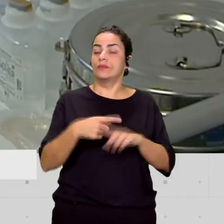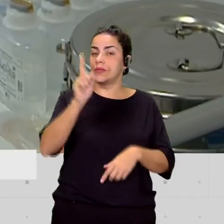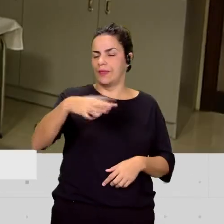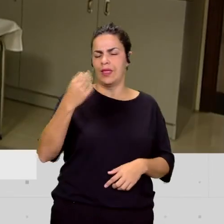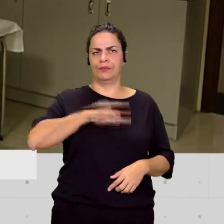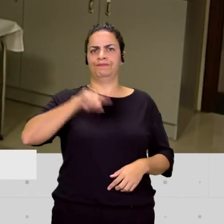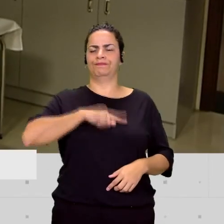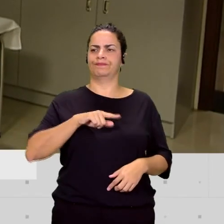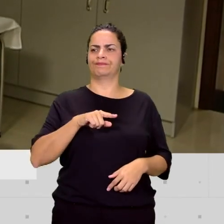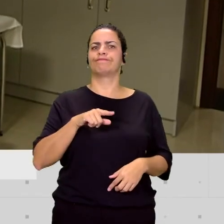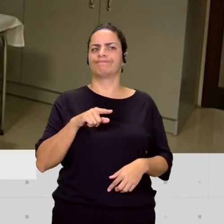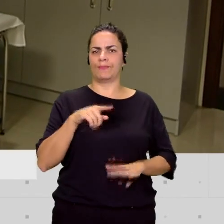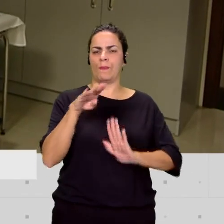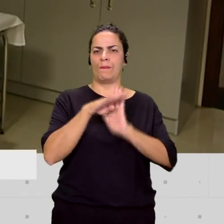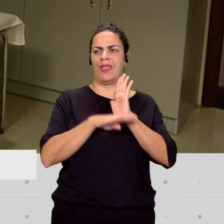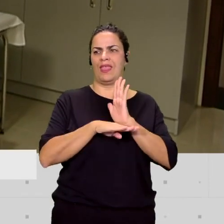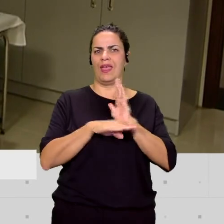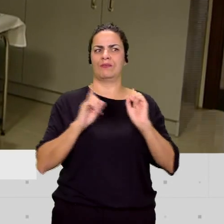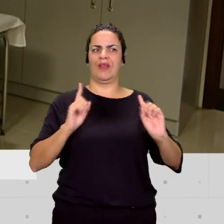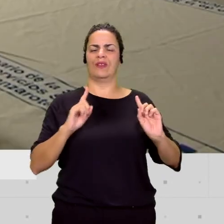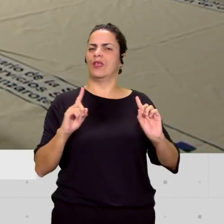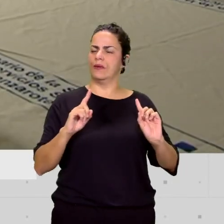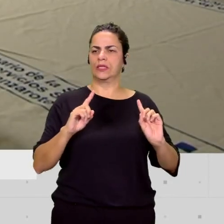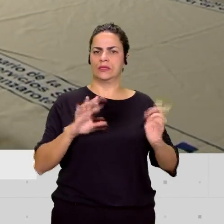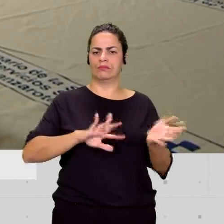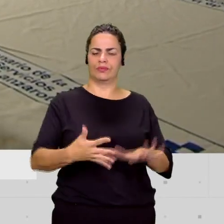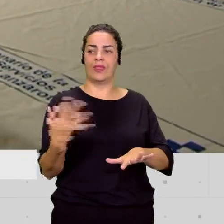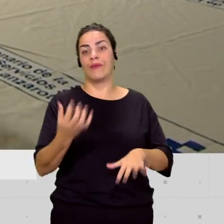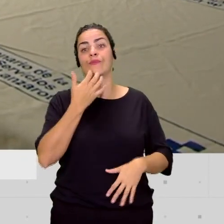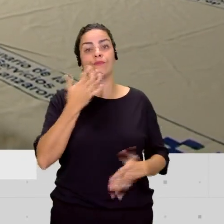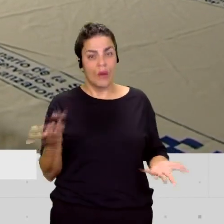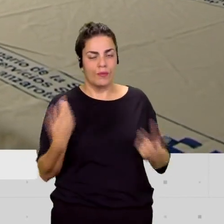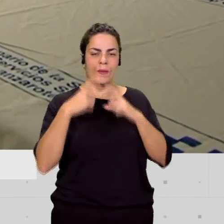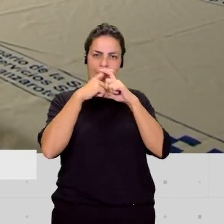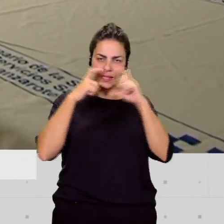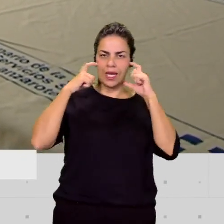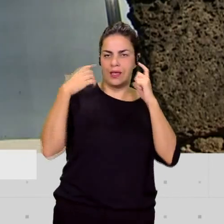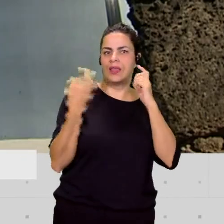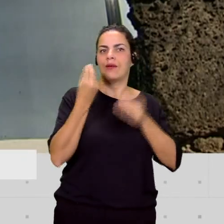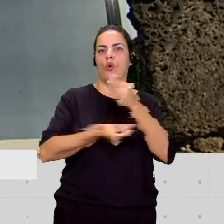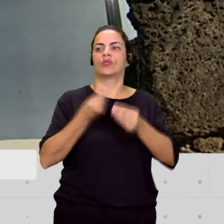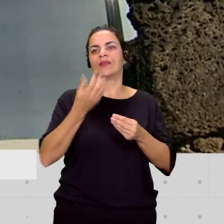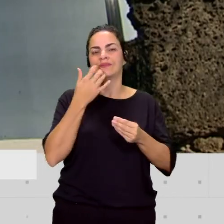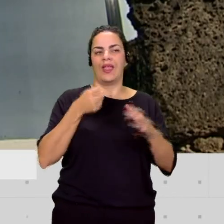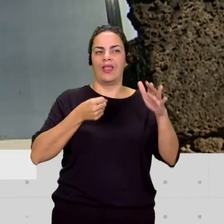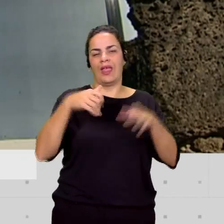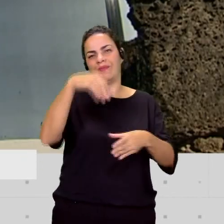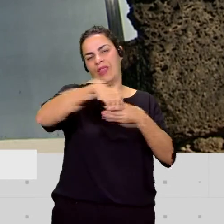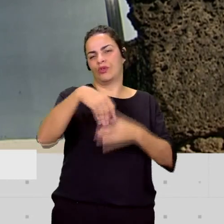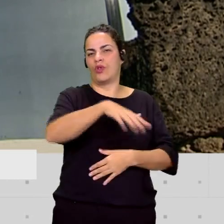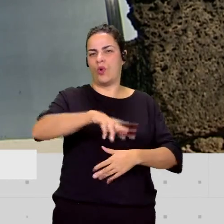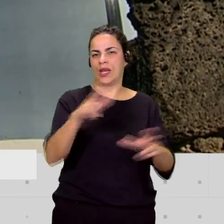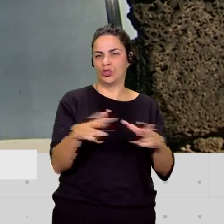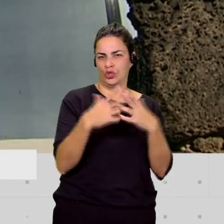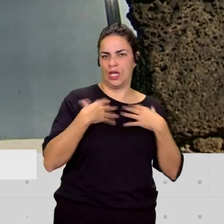de la necesidad de adoptar medidas preventivas como el uso de mascarilla en espacios sociosanitarios, en